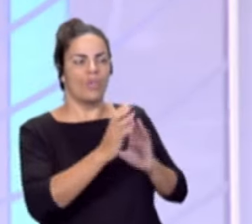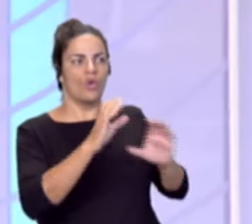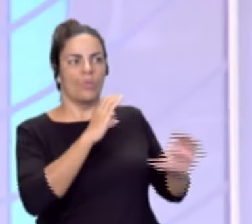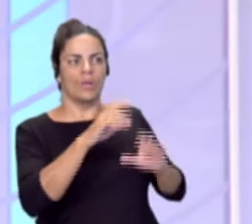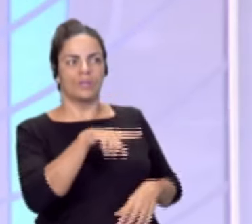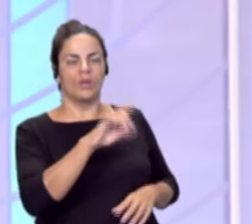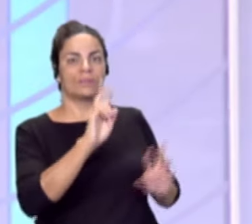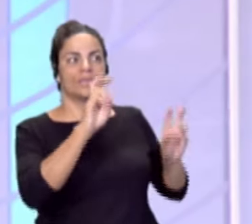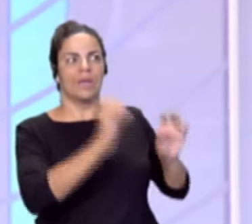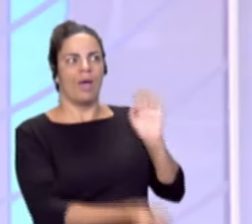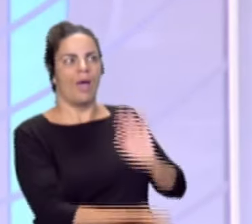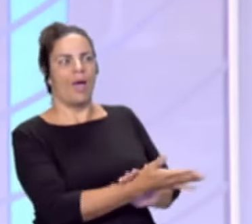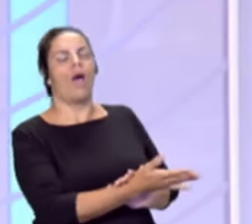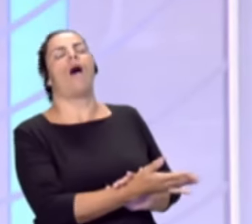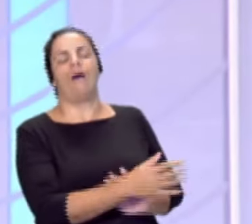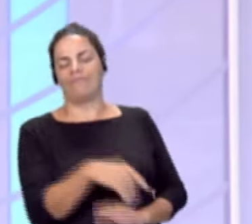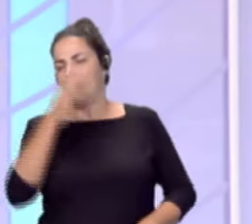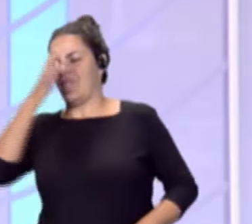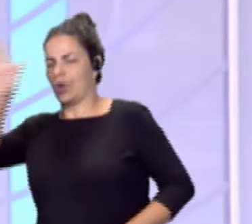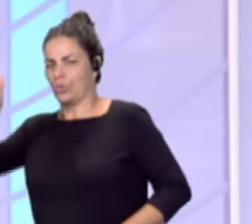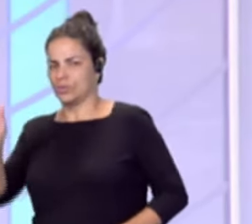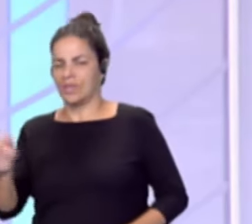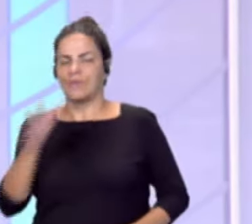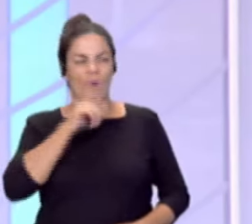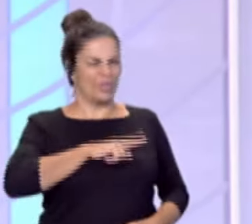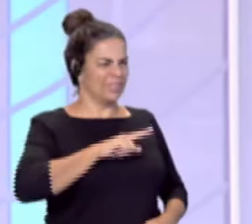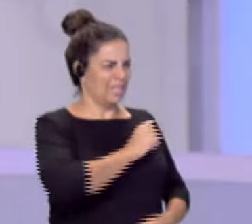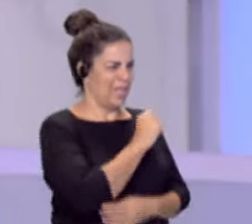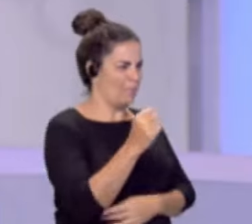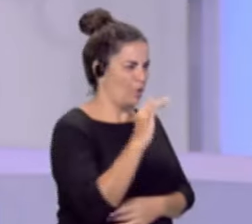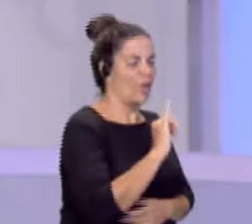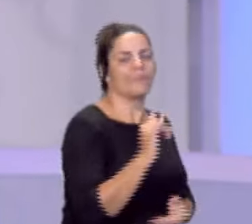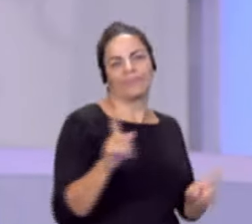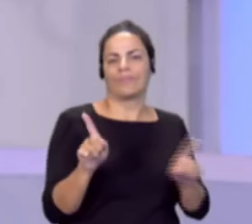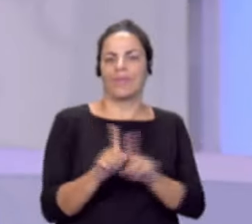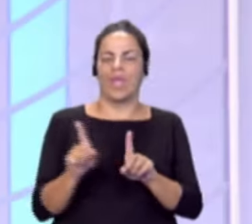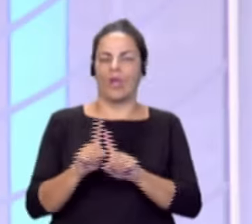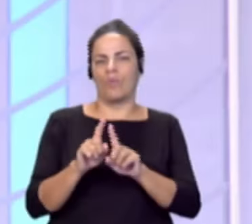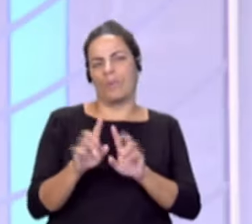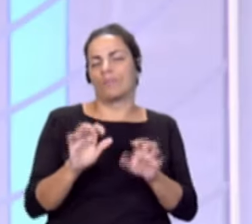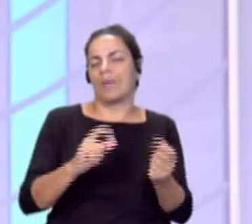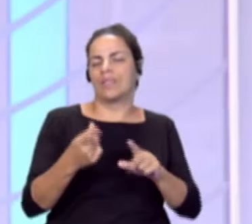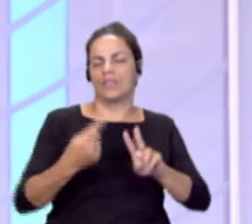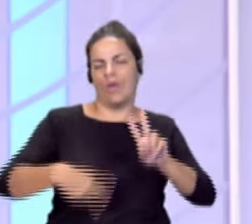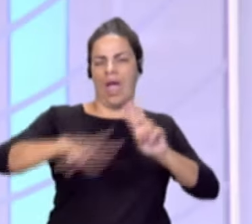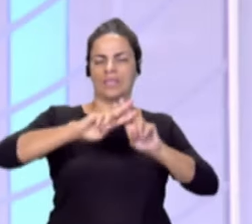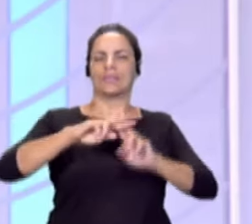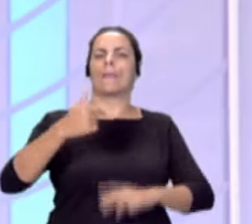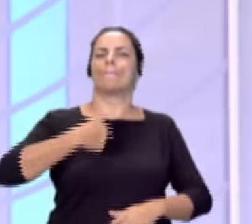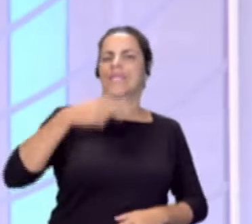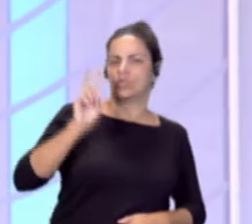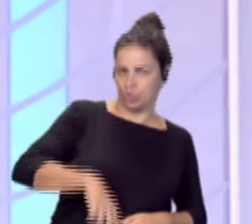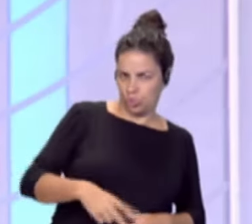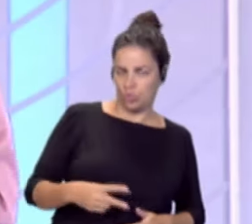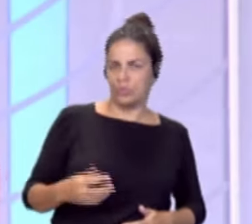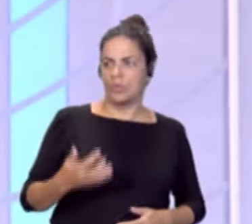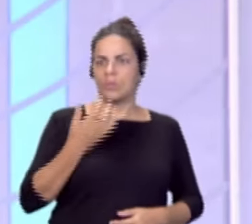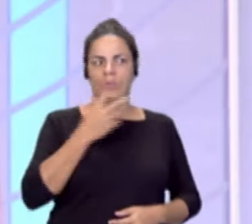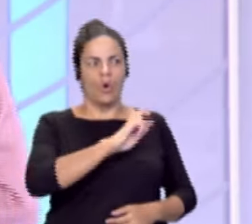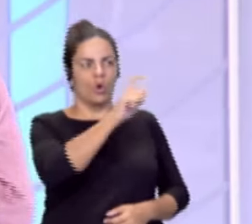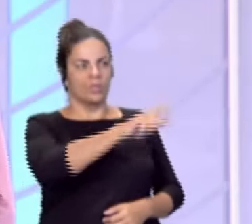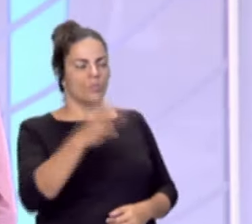se van a sentir respaldadas. Claro, porque sí es un michu, ¿no? Es una especie de michu. Es decir, a otras mujeres le está pasando, a mí me pasó, yo